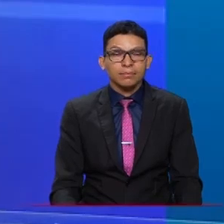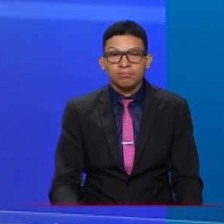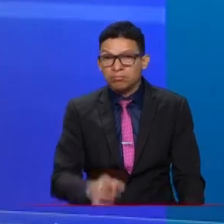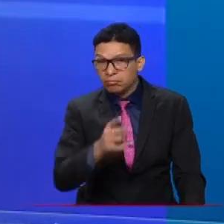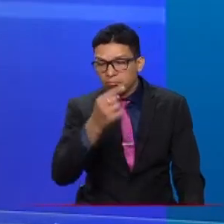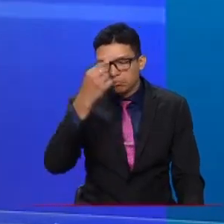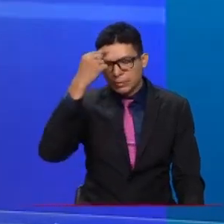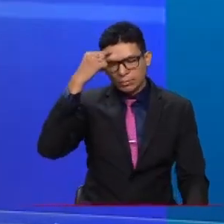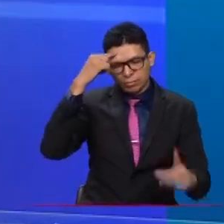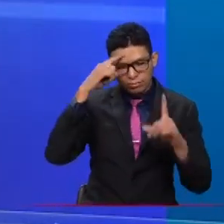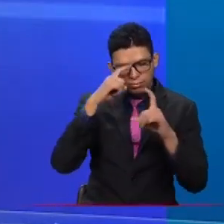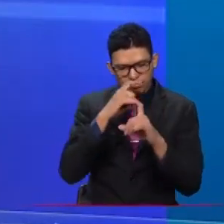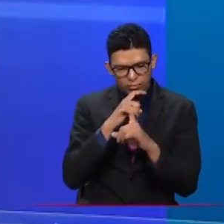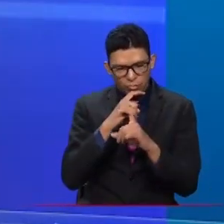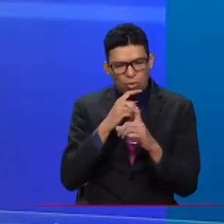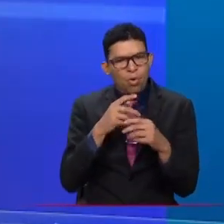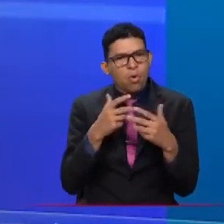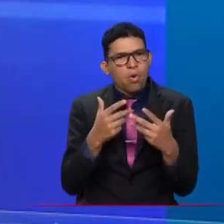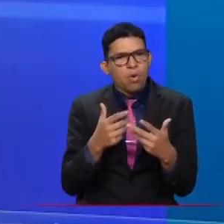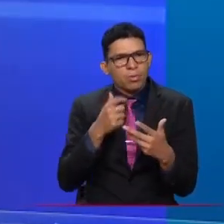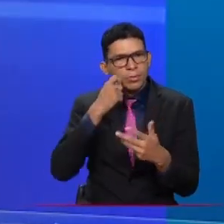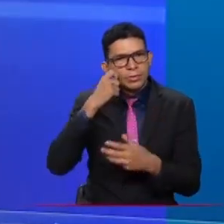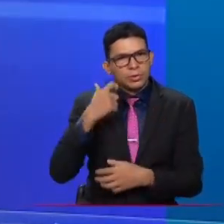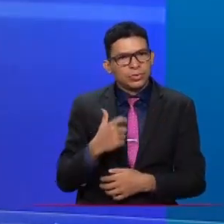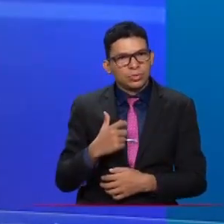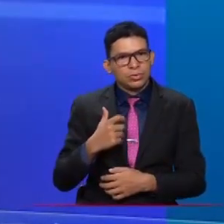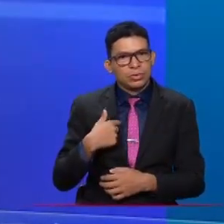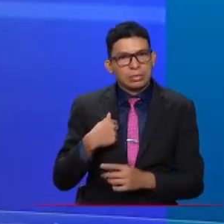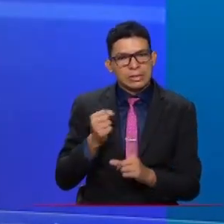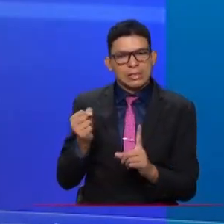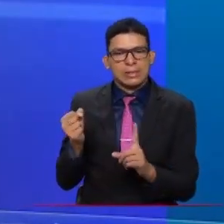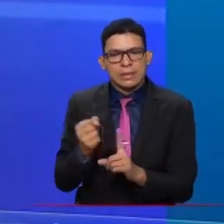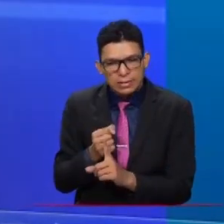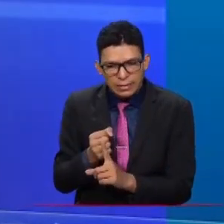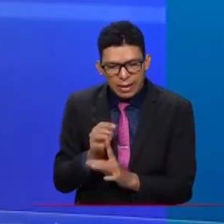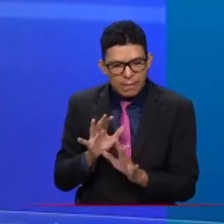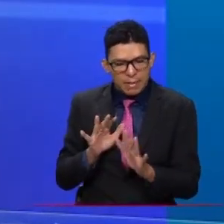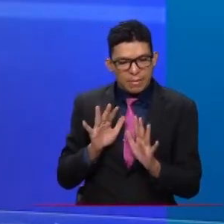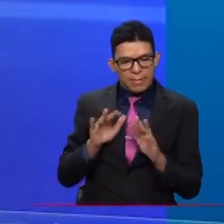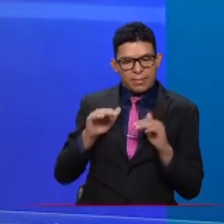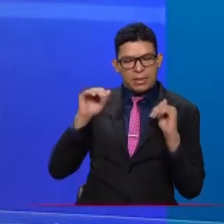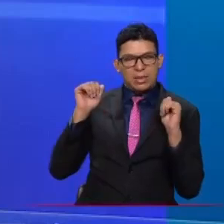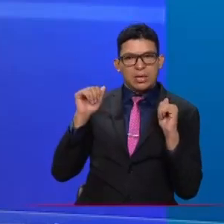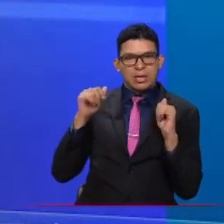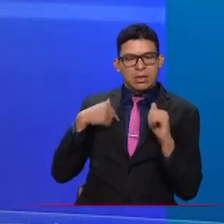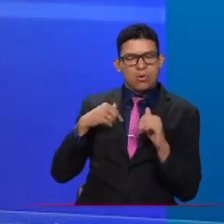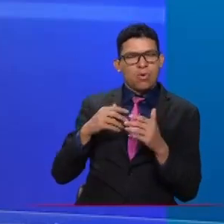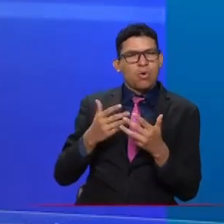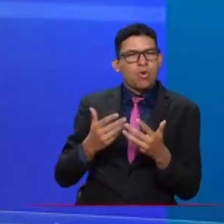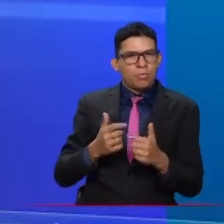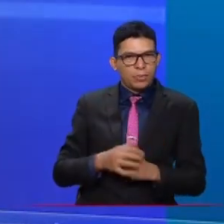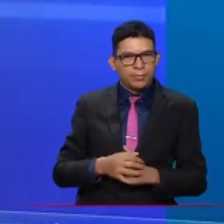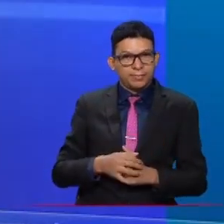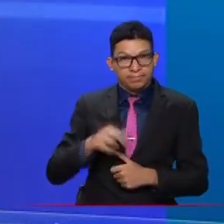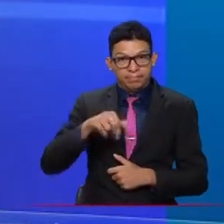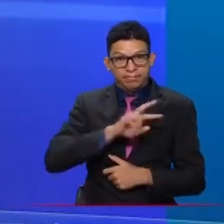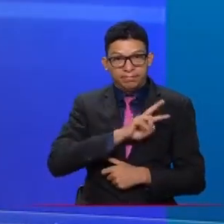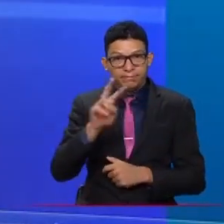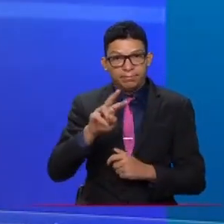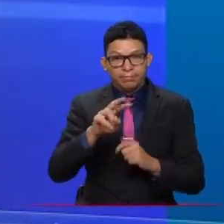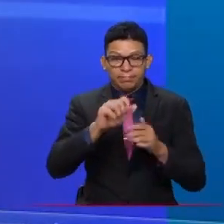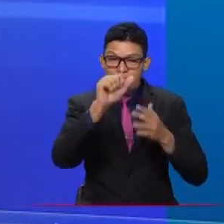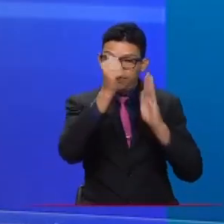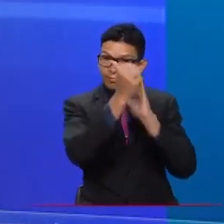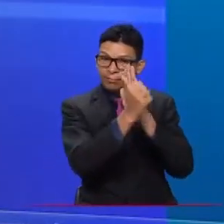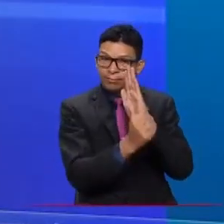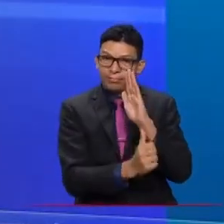Ustedes se han preguntado cómo una persona puede evitar cometer una agresión o convertirse en maltratador. En el Valle del Cauca existen programas